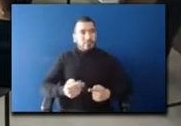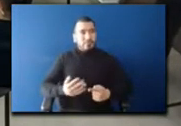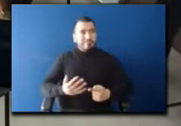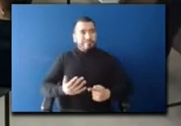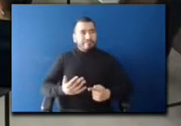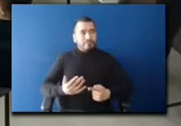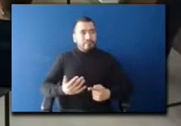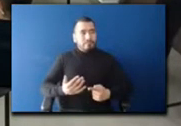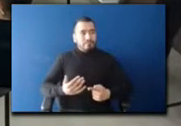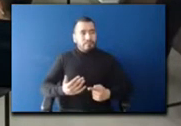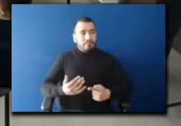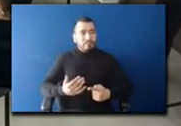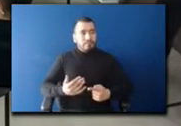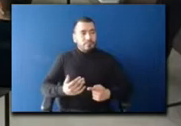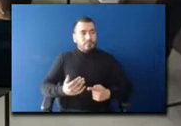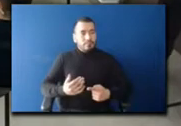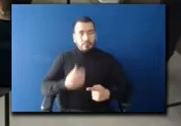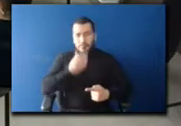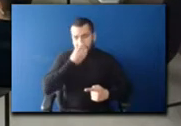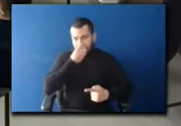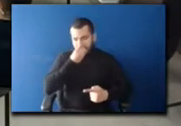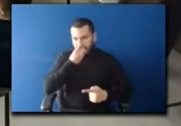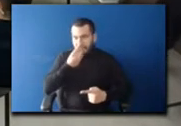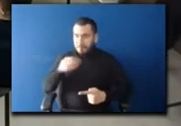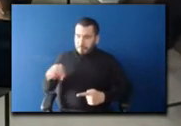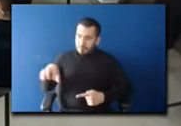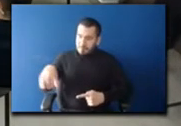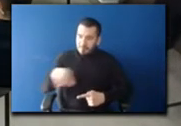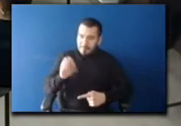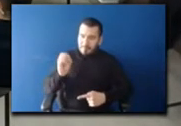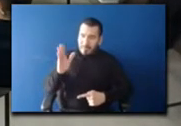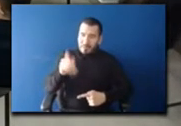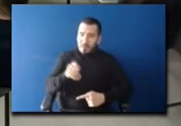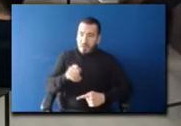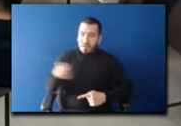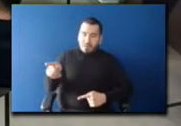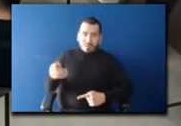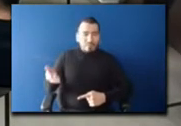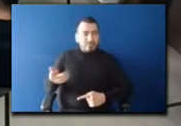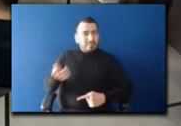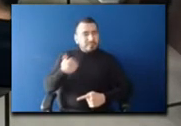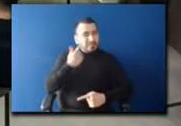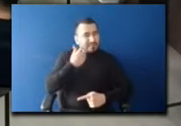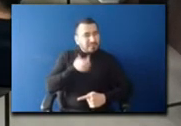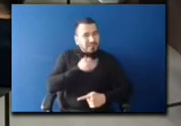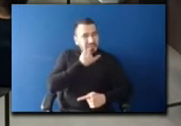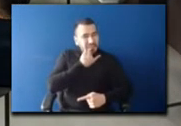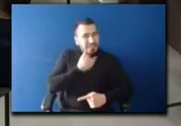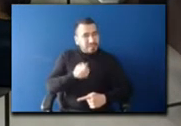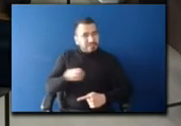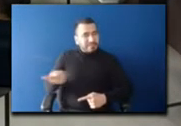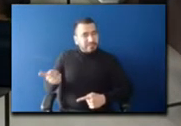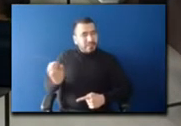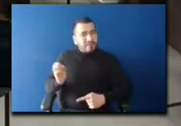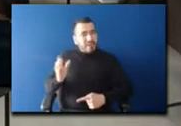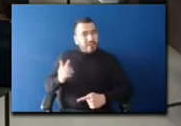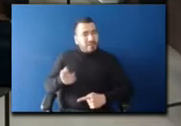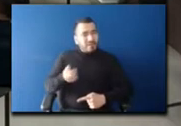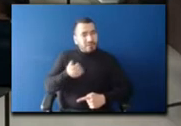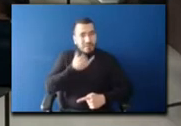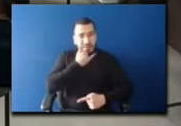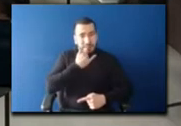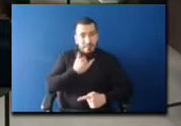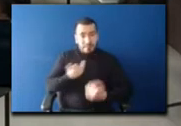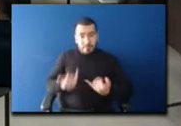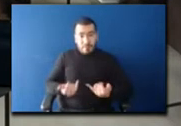la parte que toca el servicio, sean los bancos. ¿Qué pasa con ellos? Digamos que en estos momentos FEDESarrollo sacó un